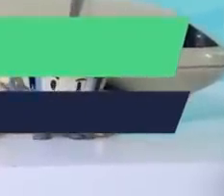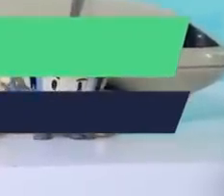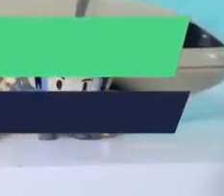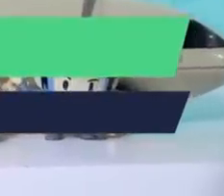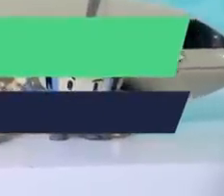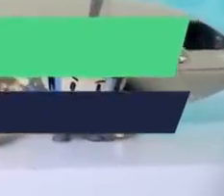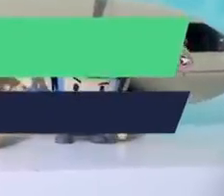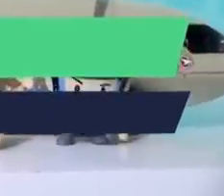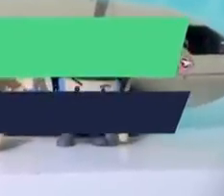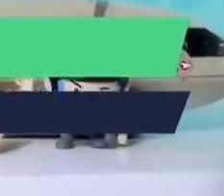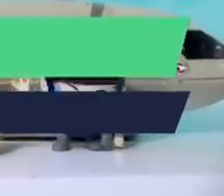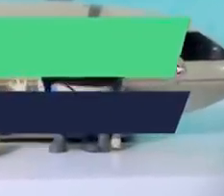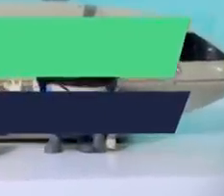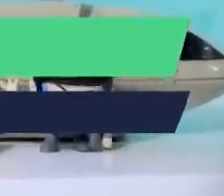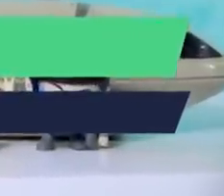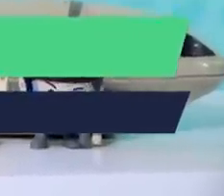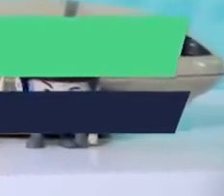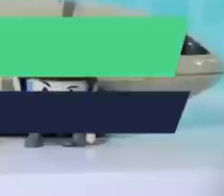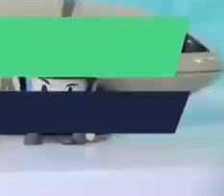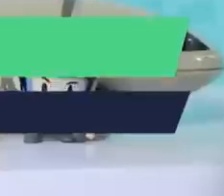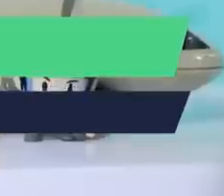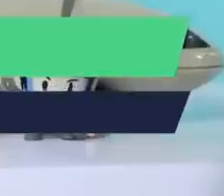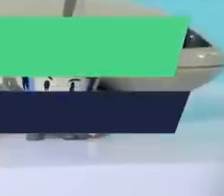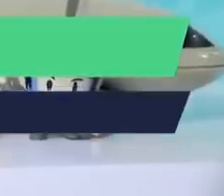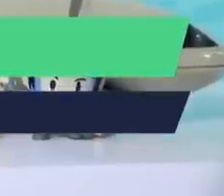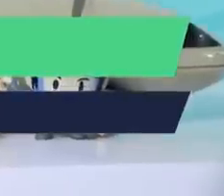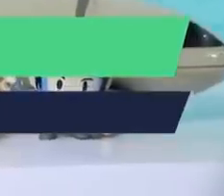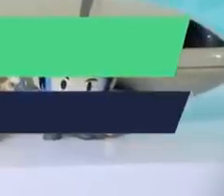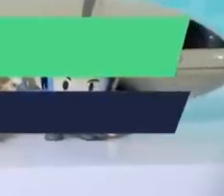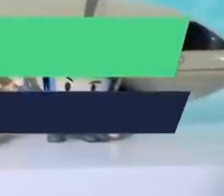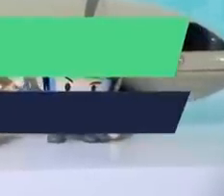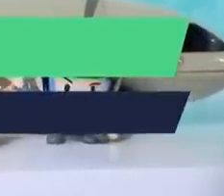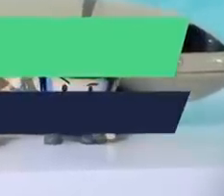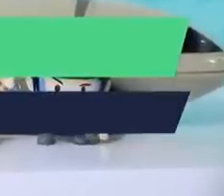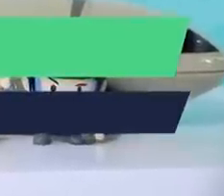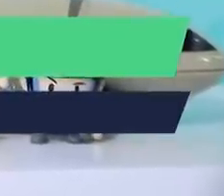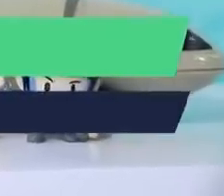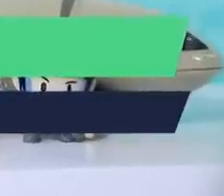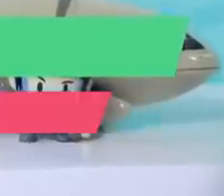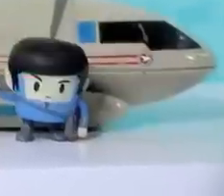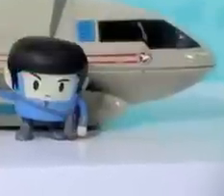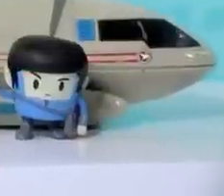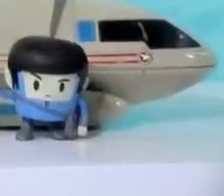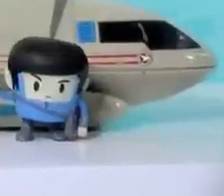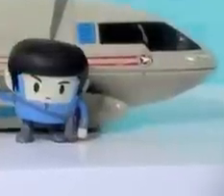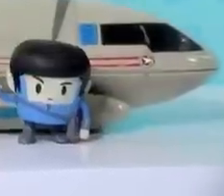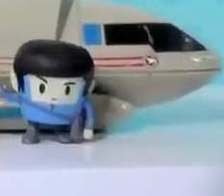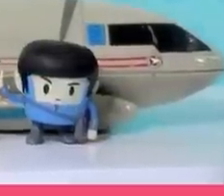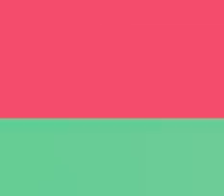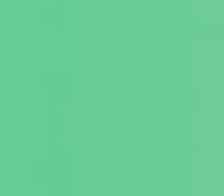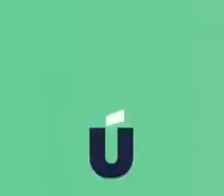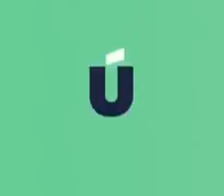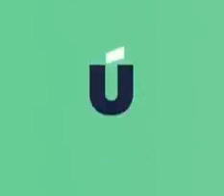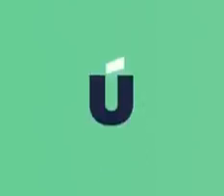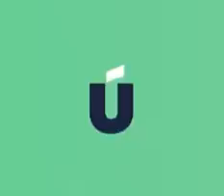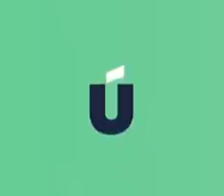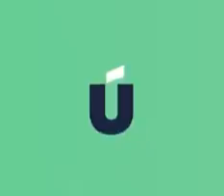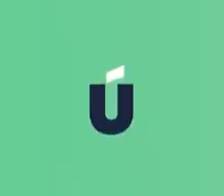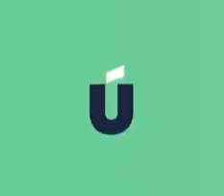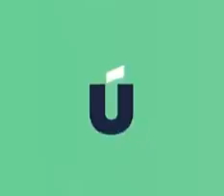Acá, en Esdrújula TV, Perdidos en el Éter, Visiotron, transmisiones digitales para un mundo post-apocalíptico.